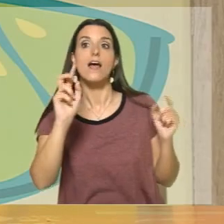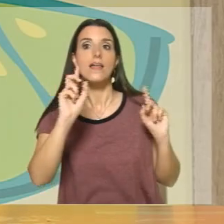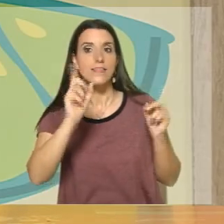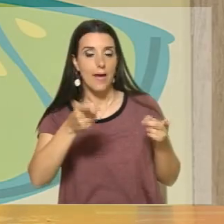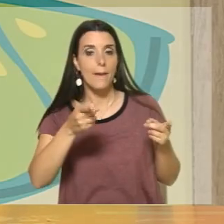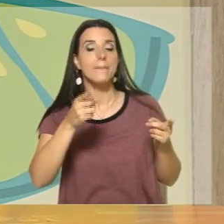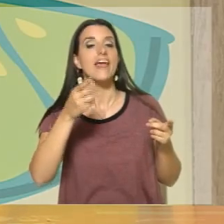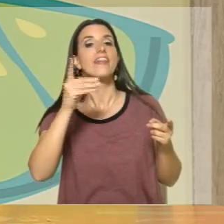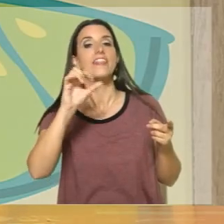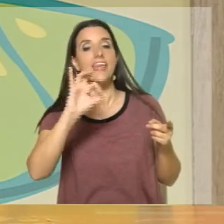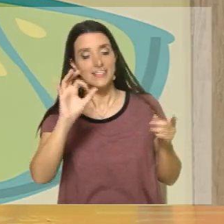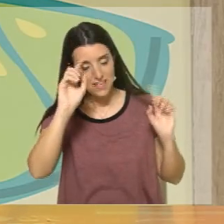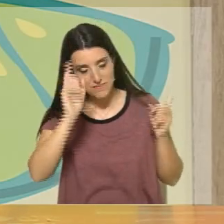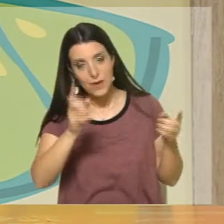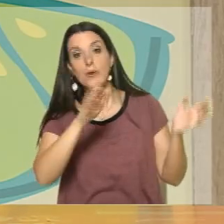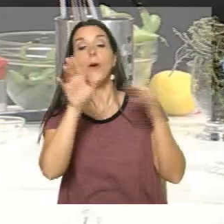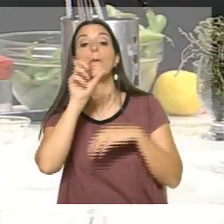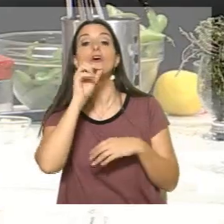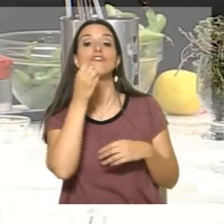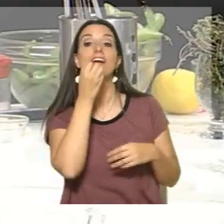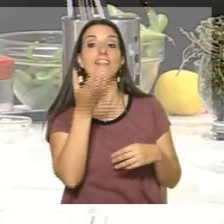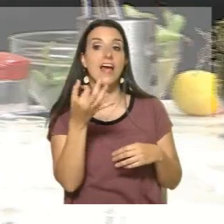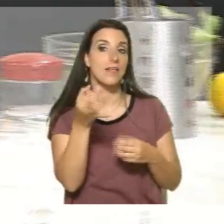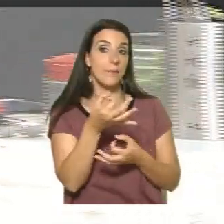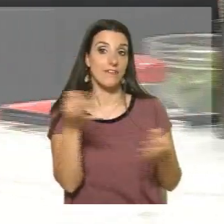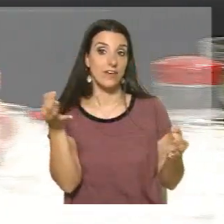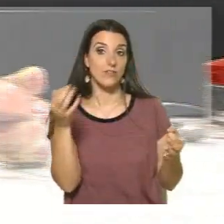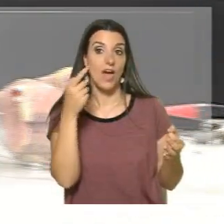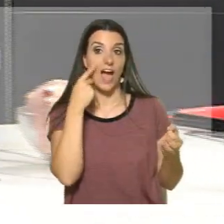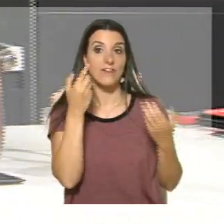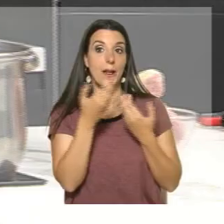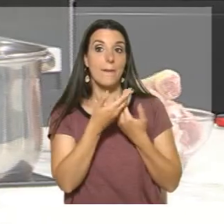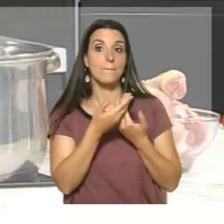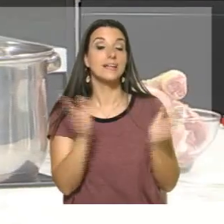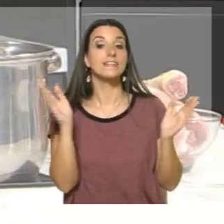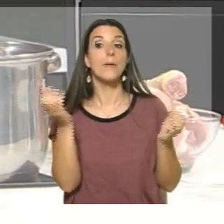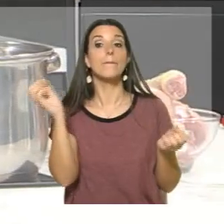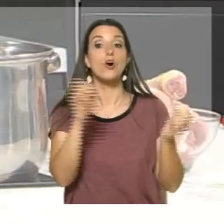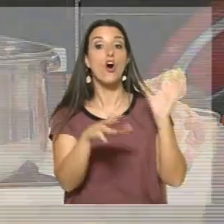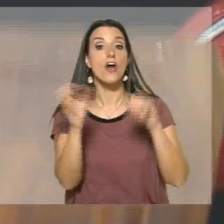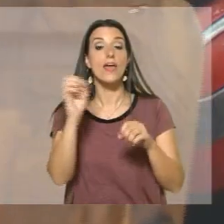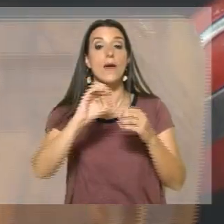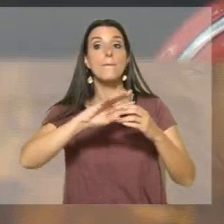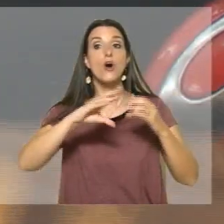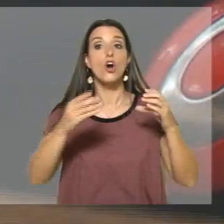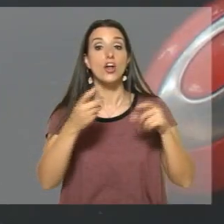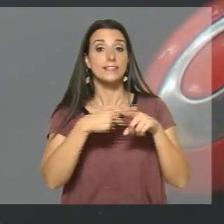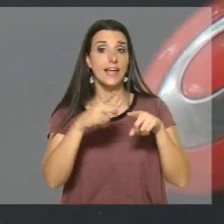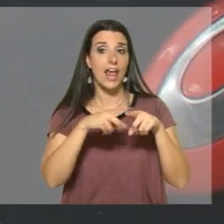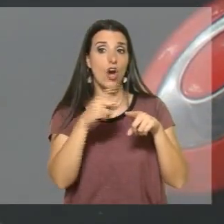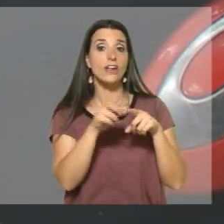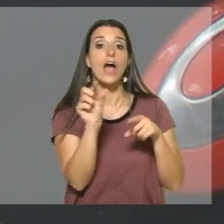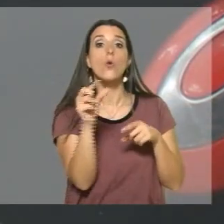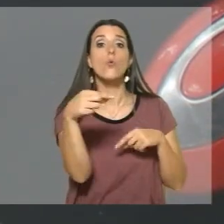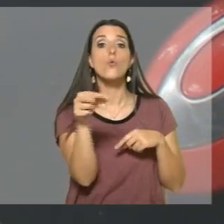el relator. Bueno, ¿cómo vamos con ese pollo? Espectacular. Bien. Vamos acá, vamos a empezar. Vamos a agregar morroncito, el morrón y la zanahoria que la cortaste en cubitos.